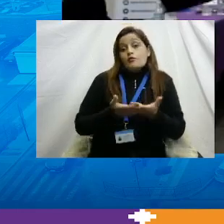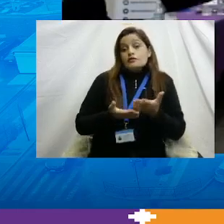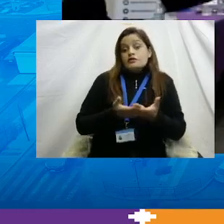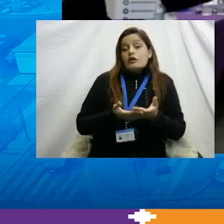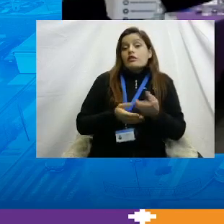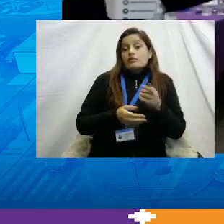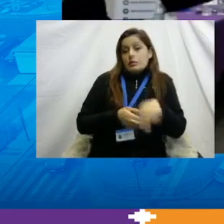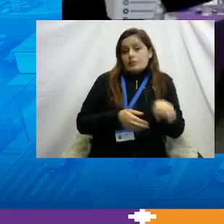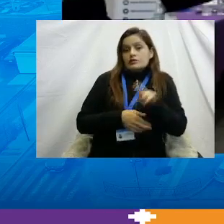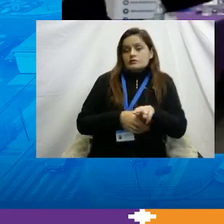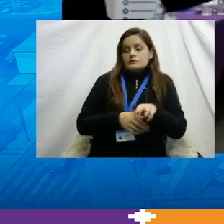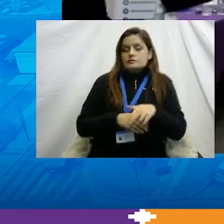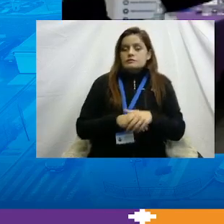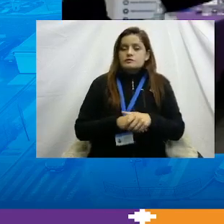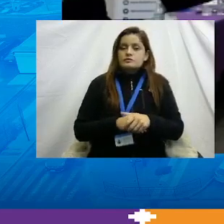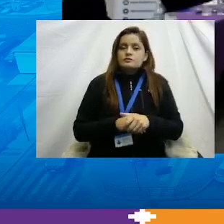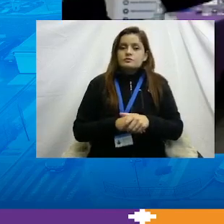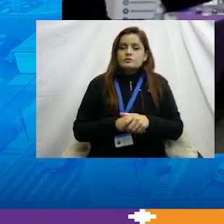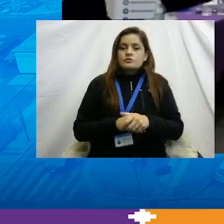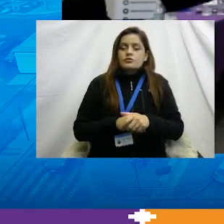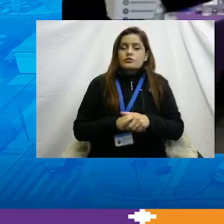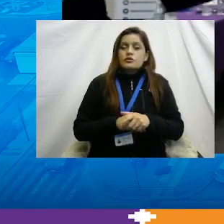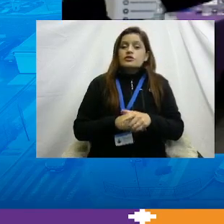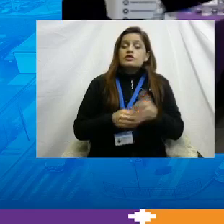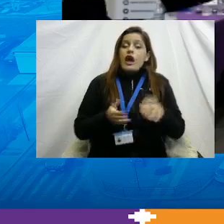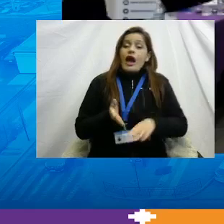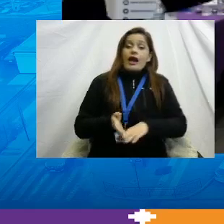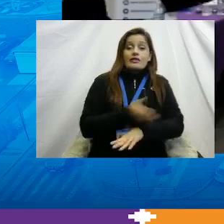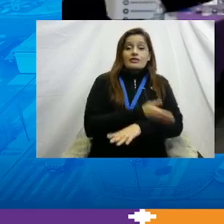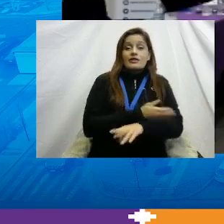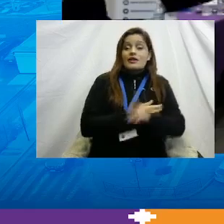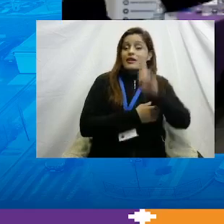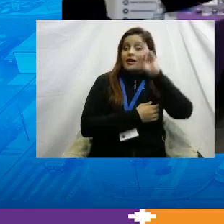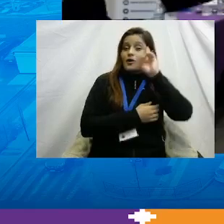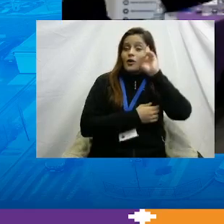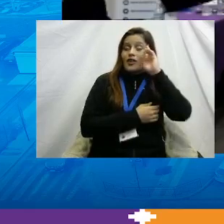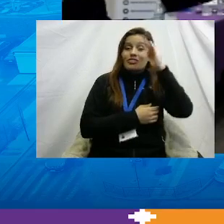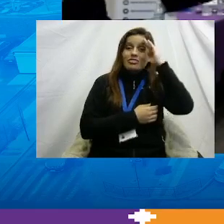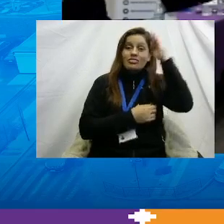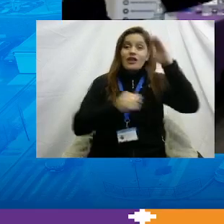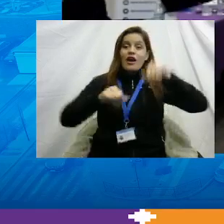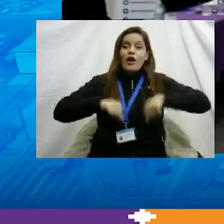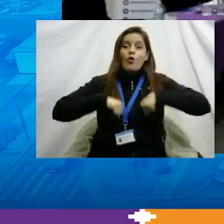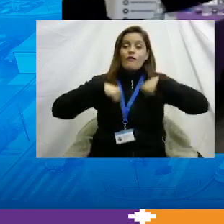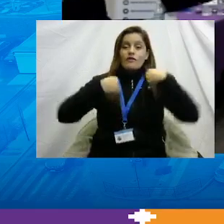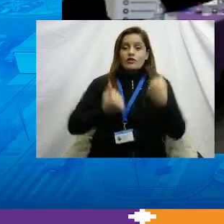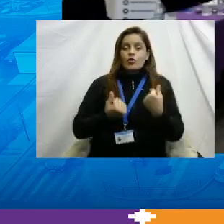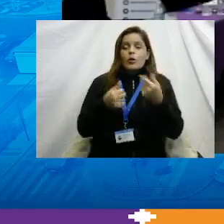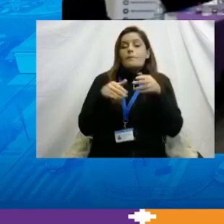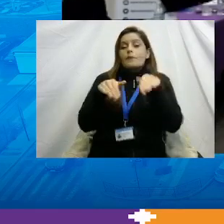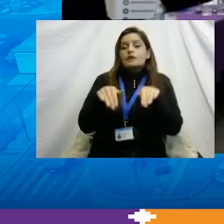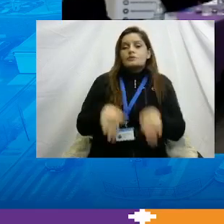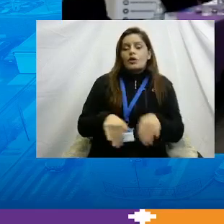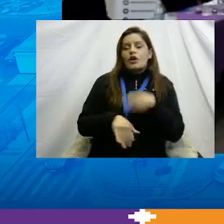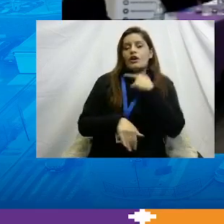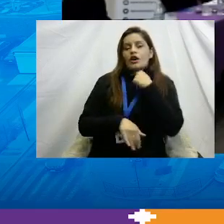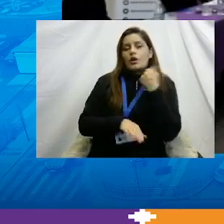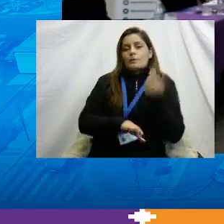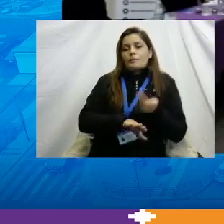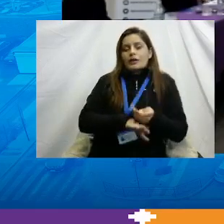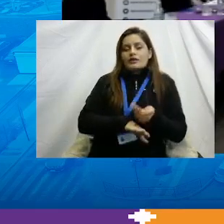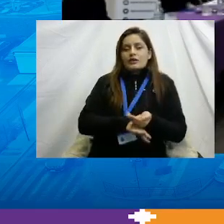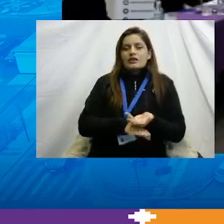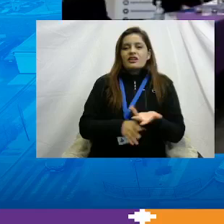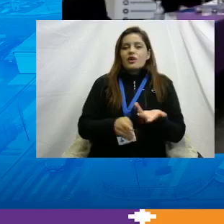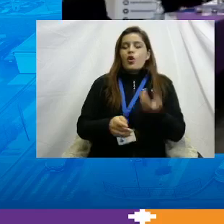poder ver eso. Estuvimos celebrando el Día de la Juventud también, y por lo mismo me gustaría solicitar y ver cuáles son